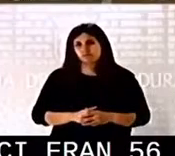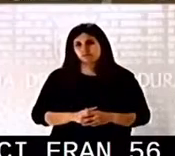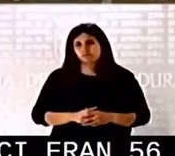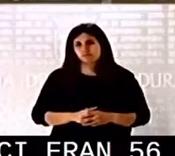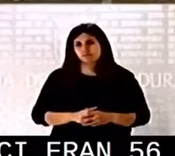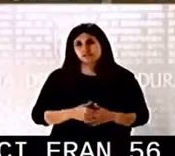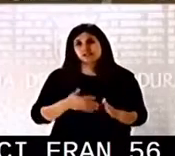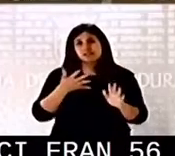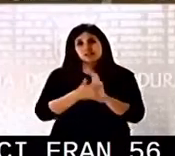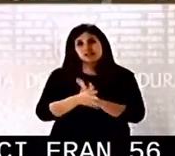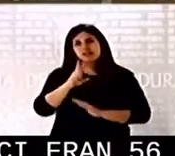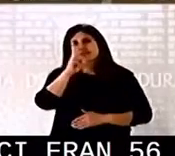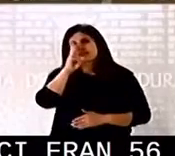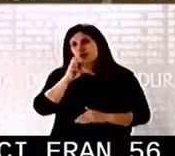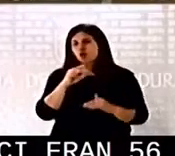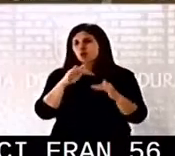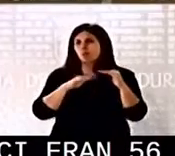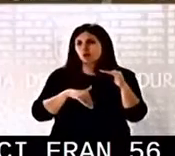3 años menos.